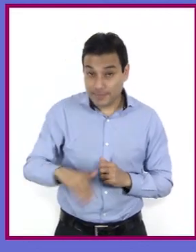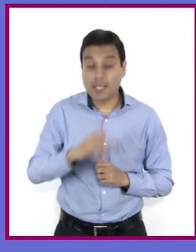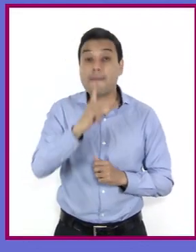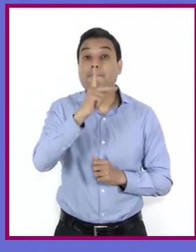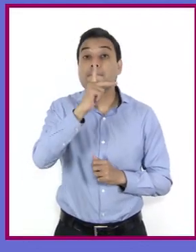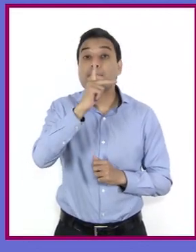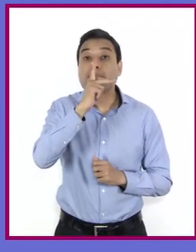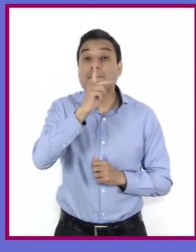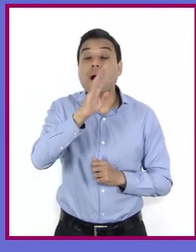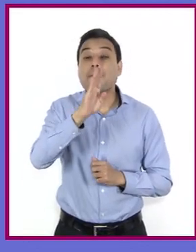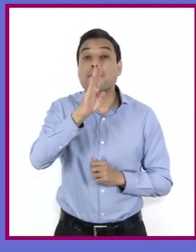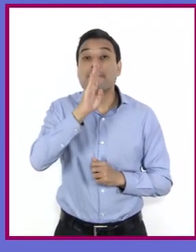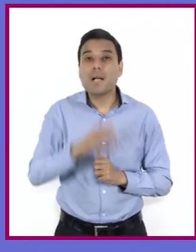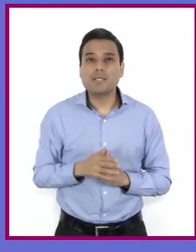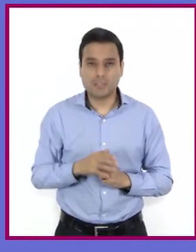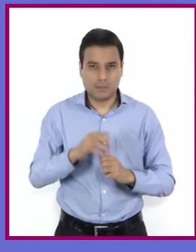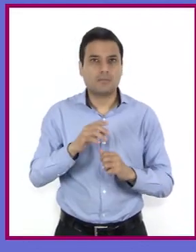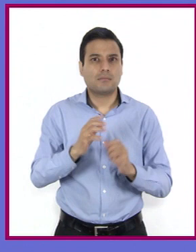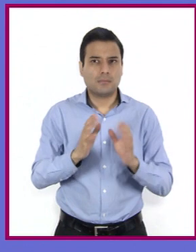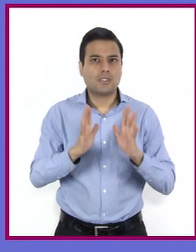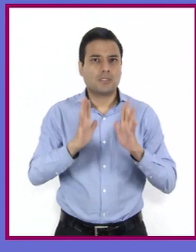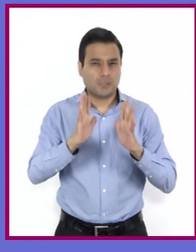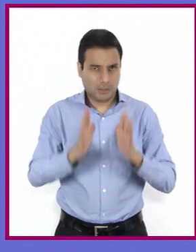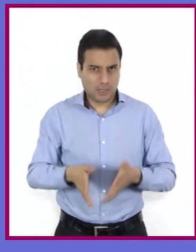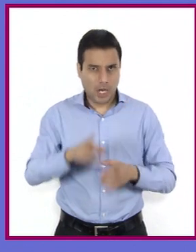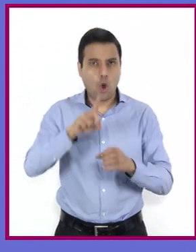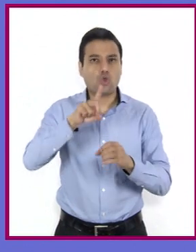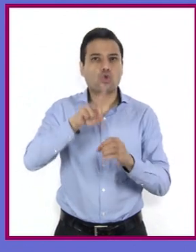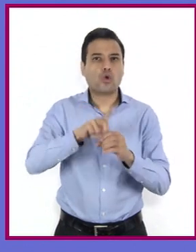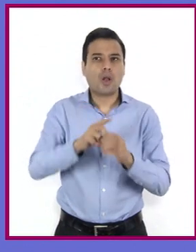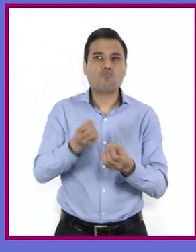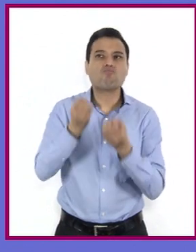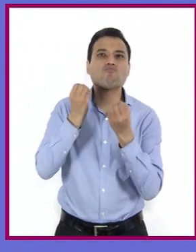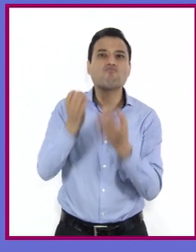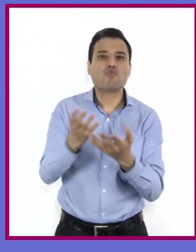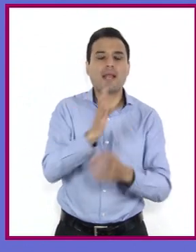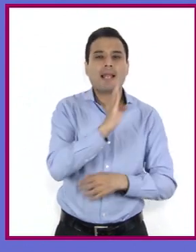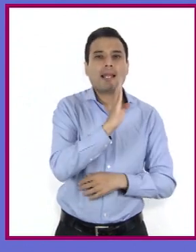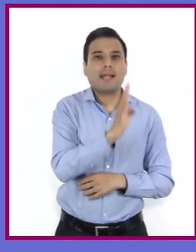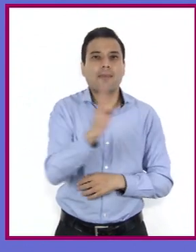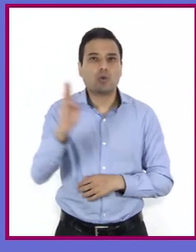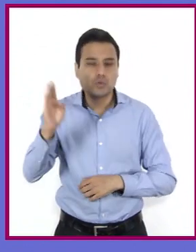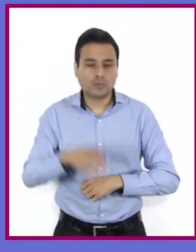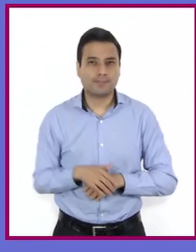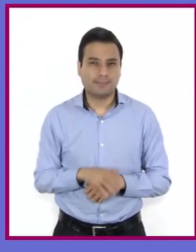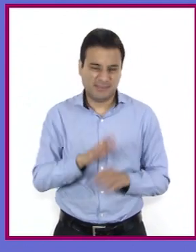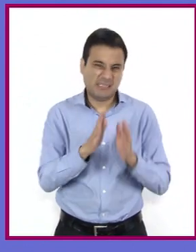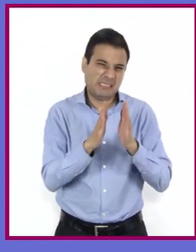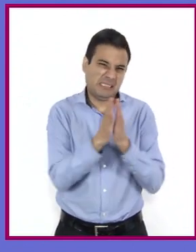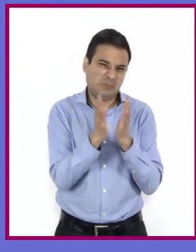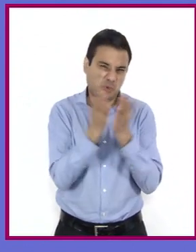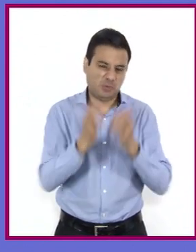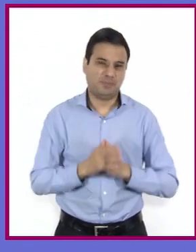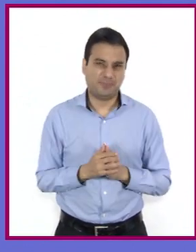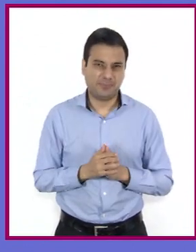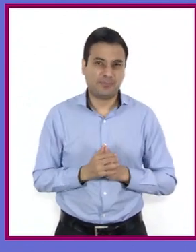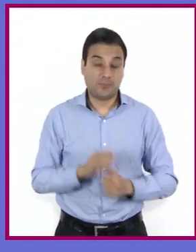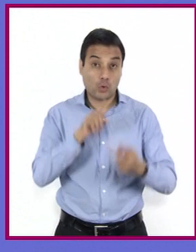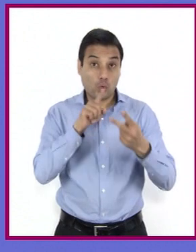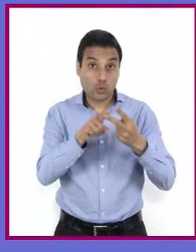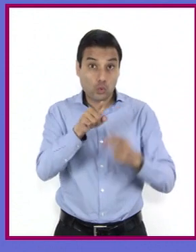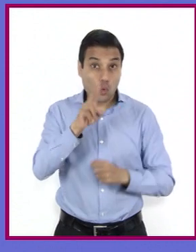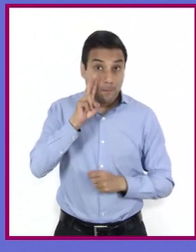familia consiguieron una donación para la biblioteca escolar? 2. ¿Has visto recientemente algún cartel o anuncio